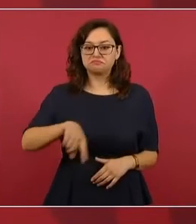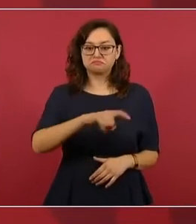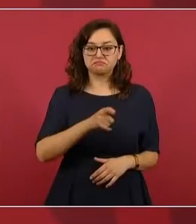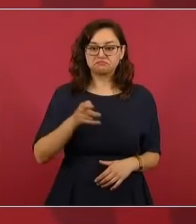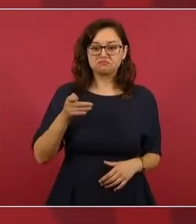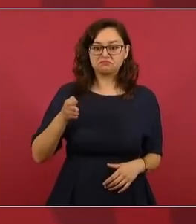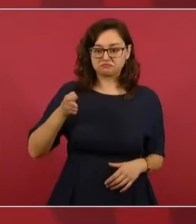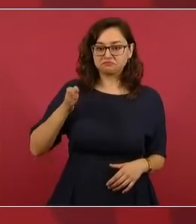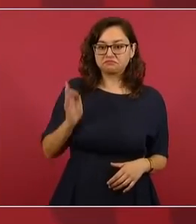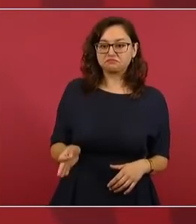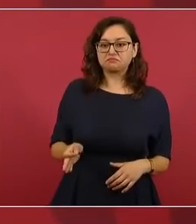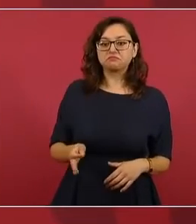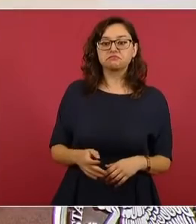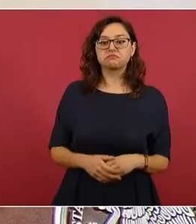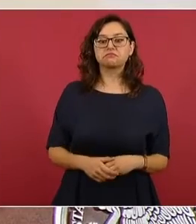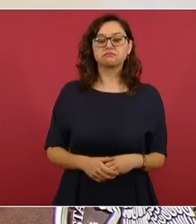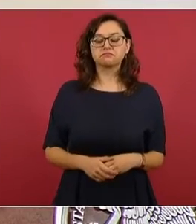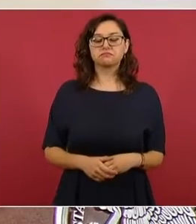este